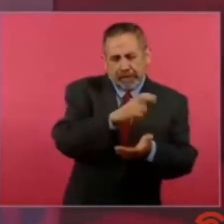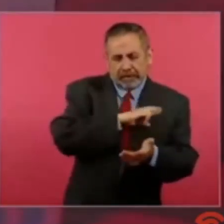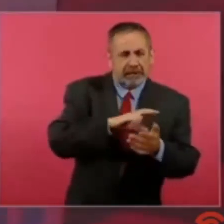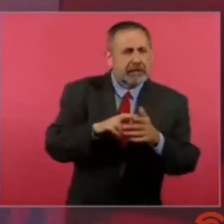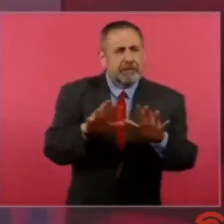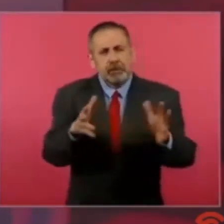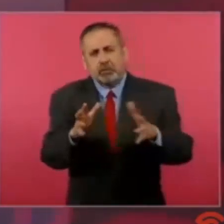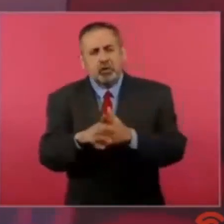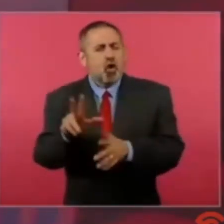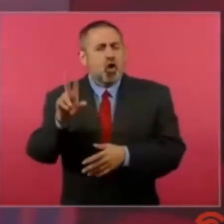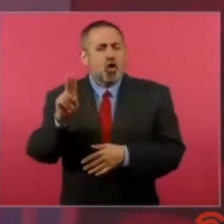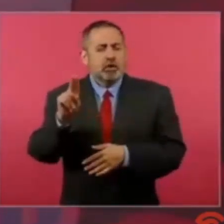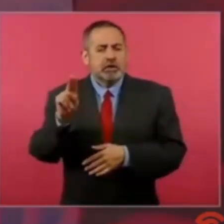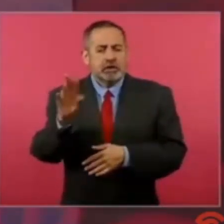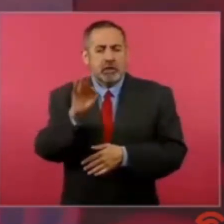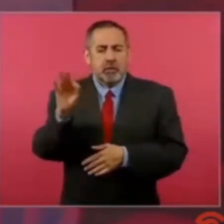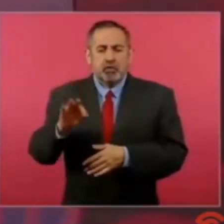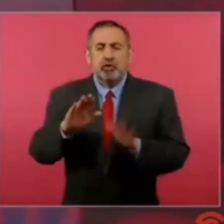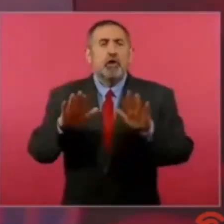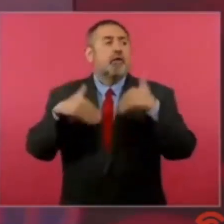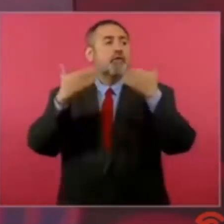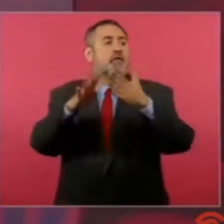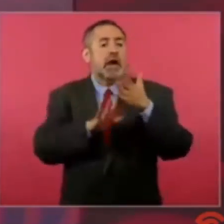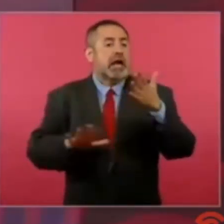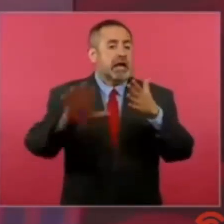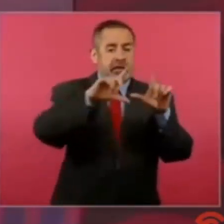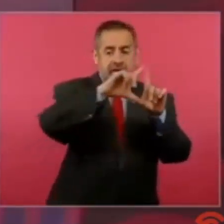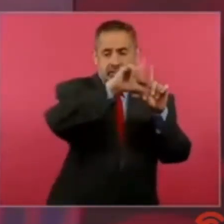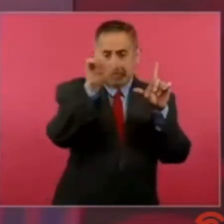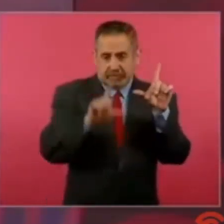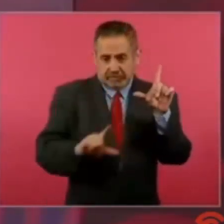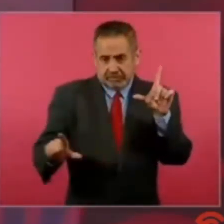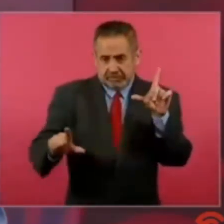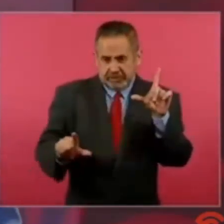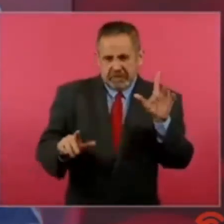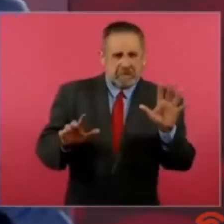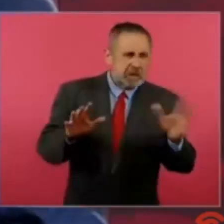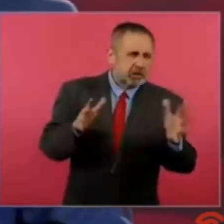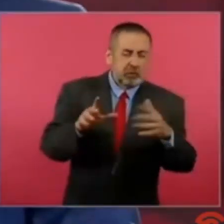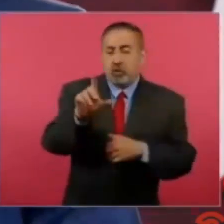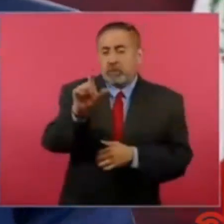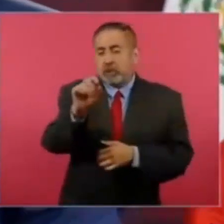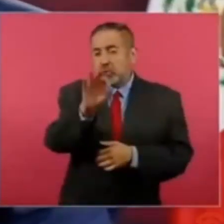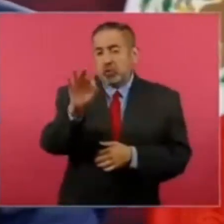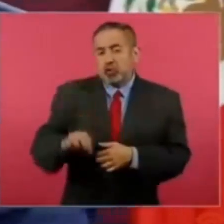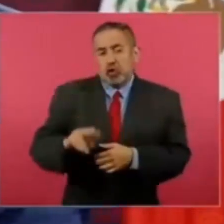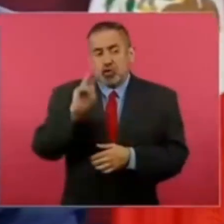O sea, hay un 20% que no tiene